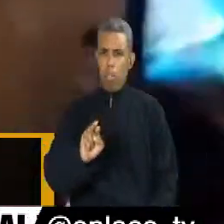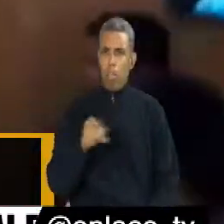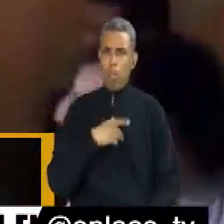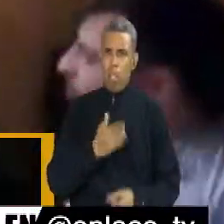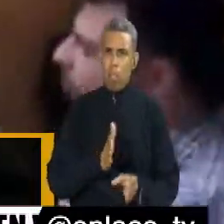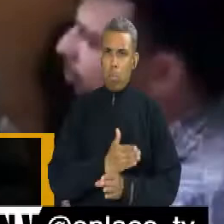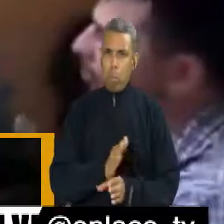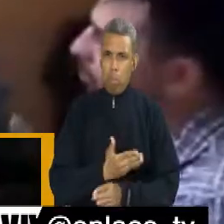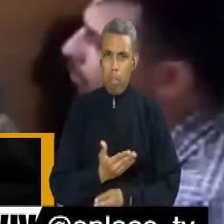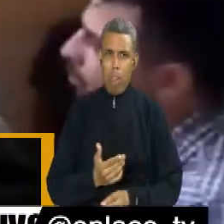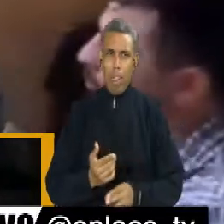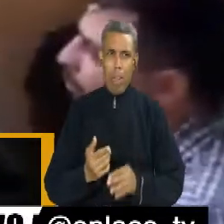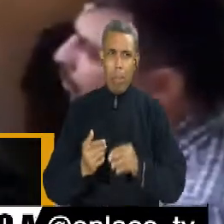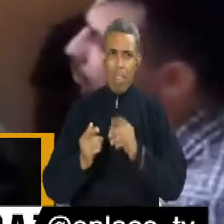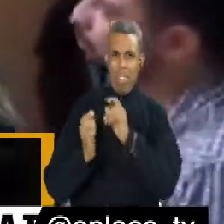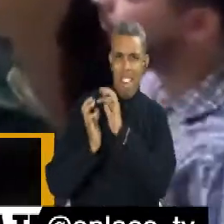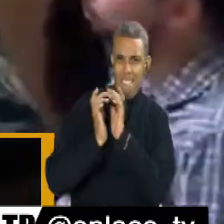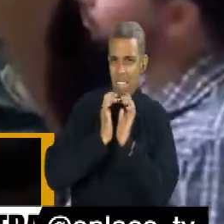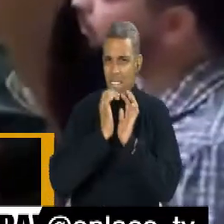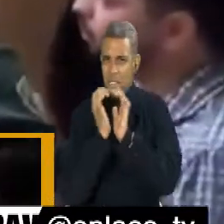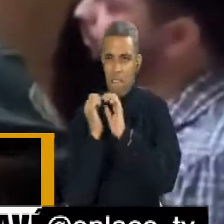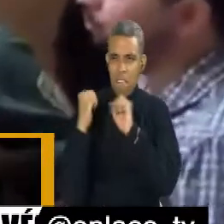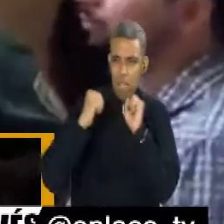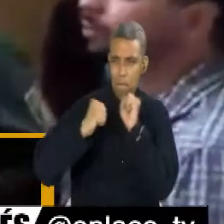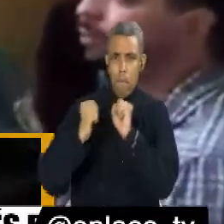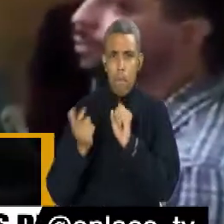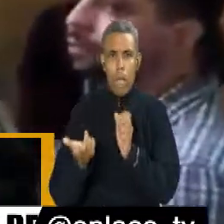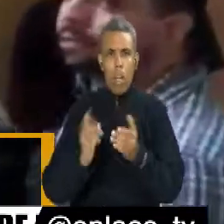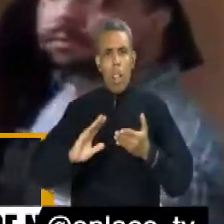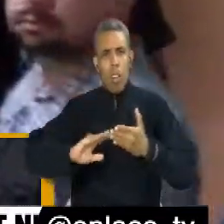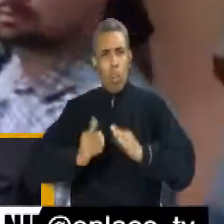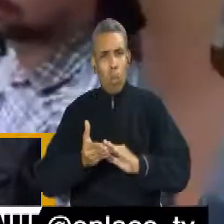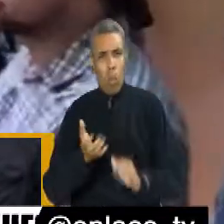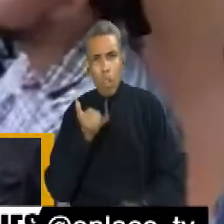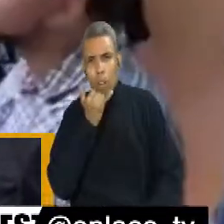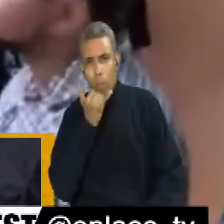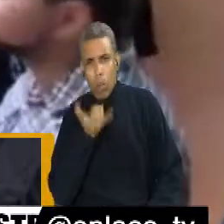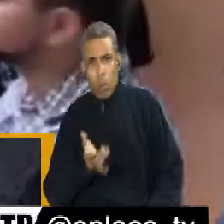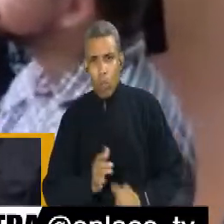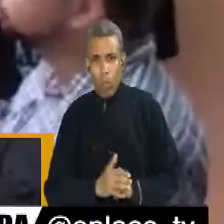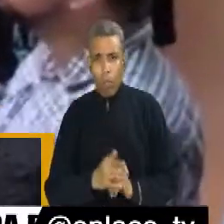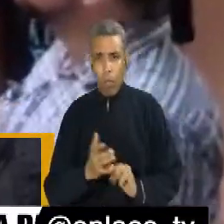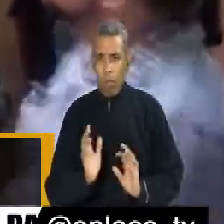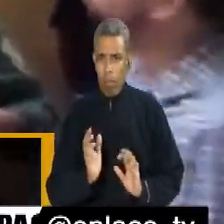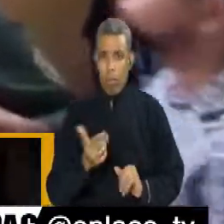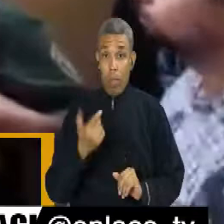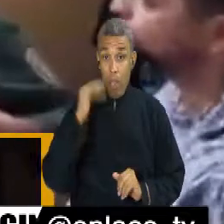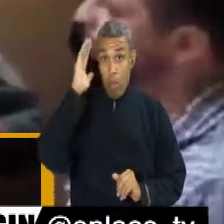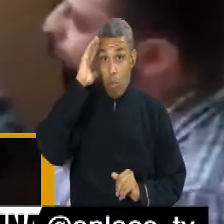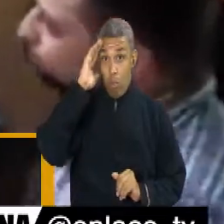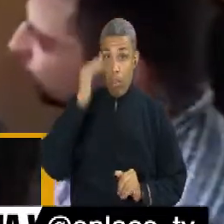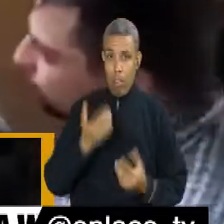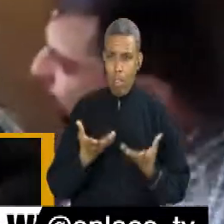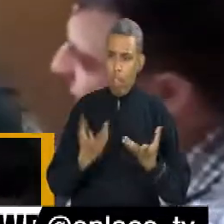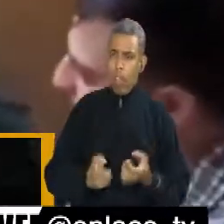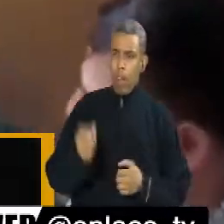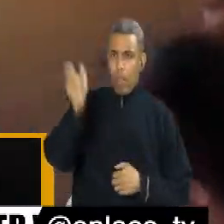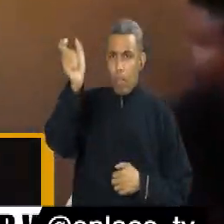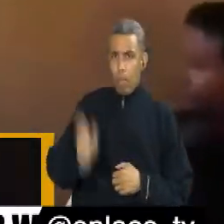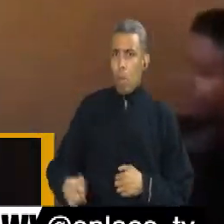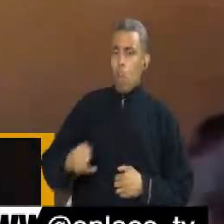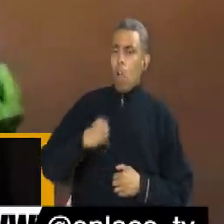Bermeja. Allí, al parecer, la comunidad se opuso a la detención de un joven del sector.